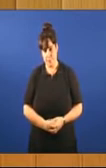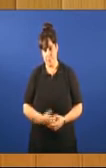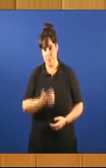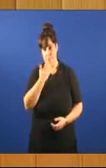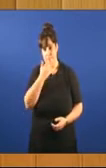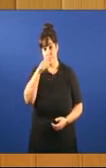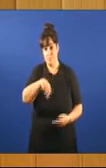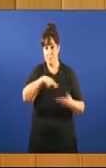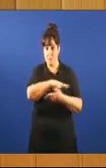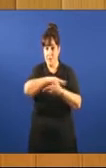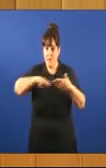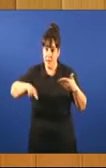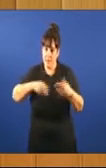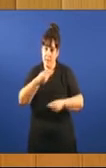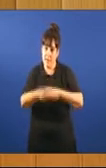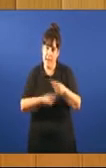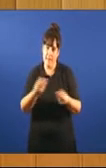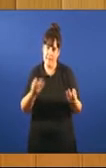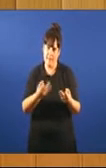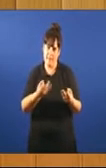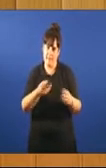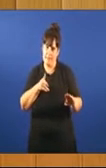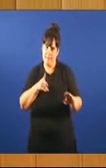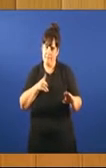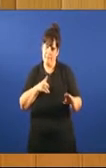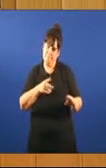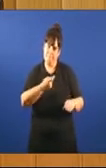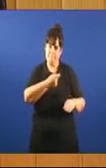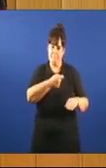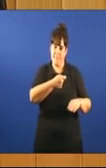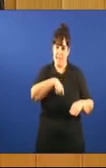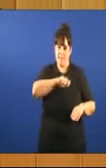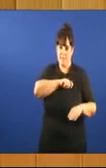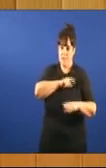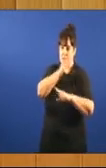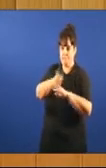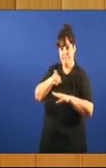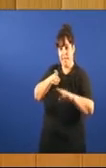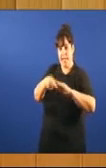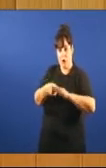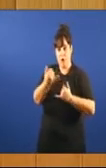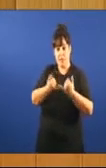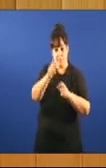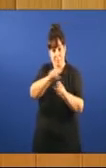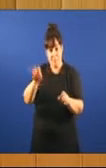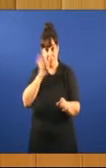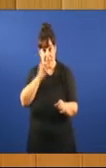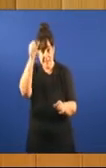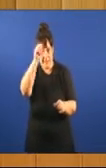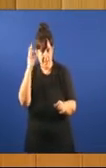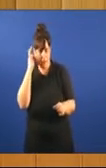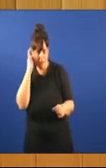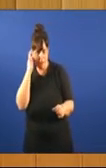para impor brutais recortes. E os galegos e as galegas necesitamos que o diñeiro que se recada en